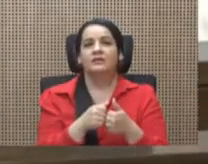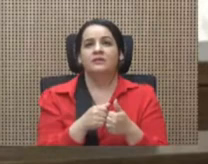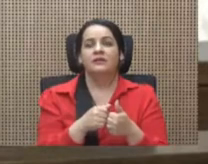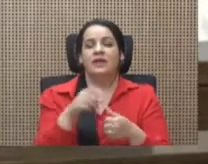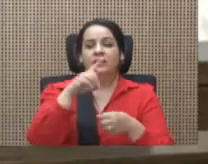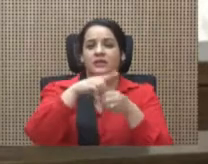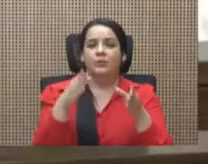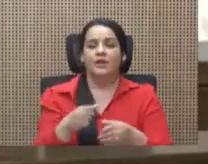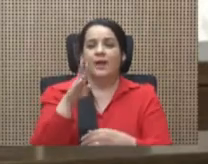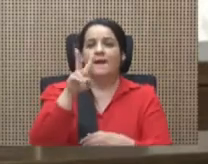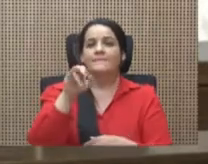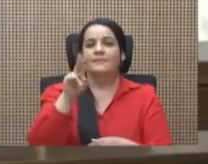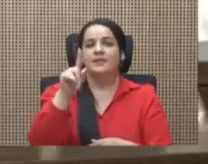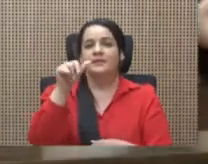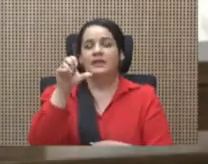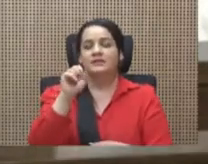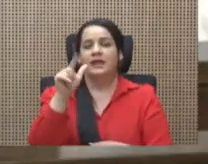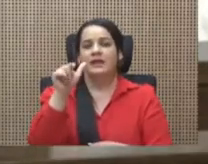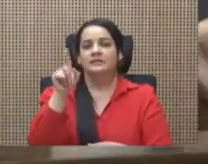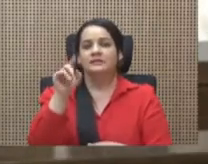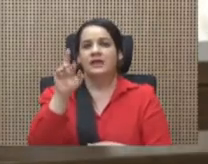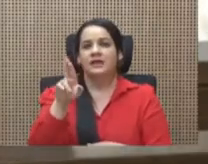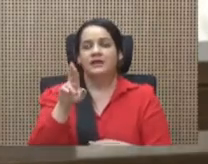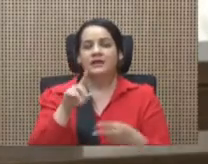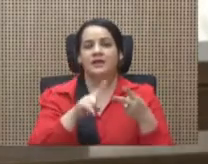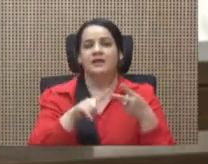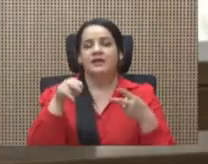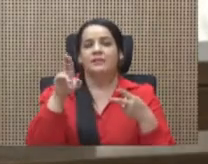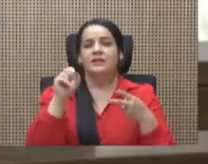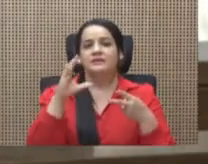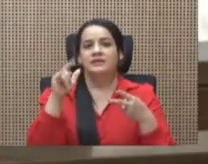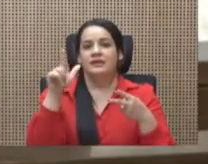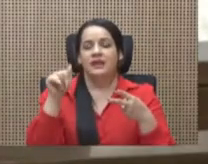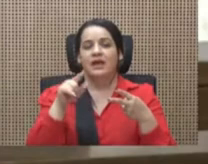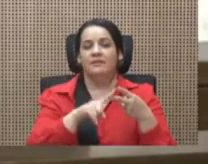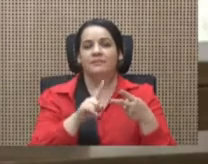la diputada Vilda Salazar, doña Priscila, y después